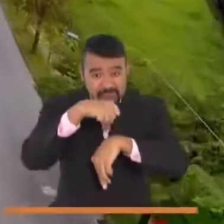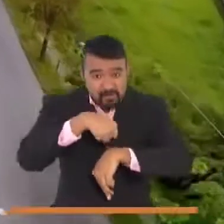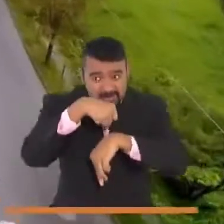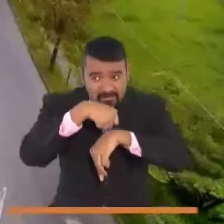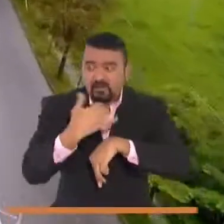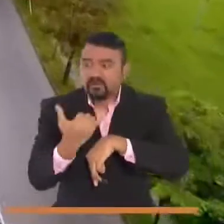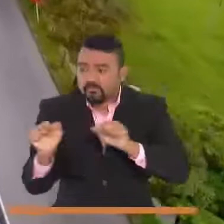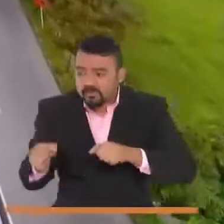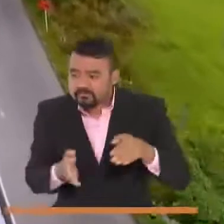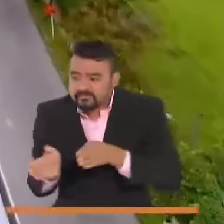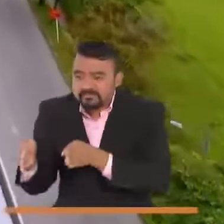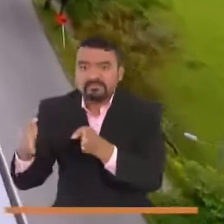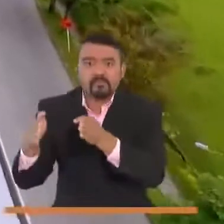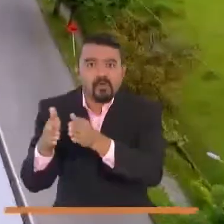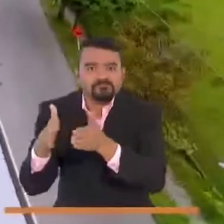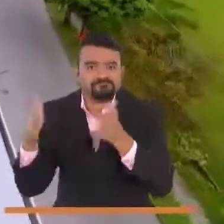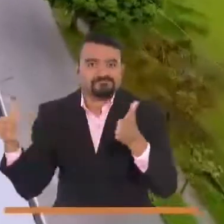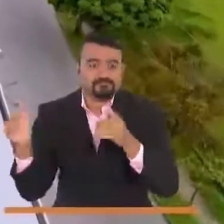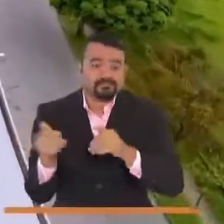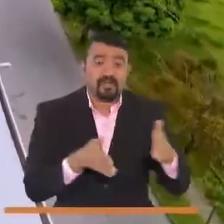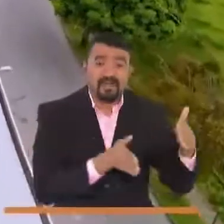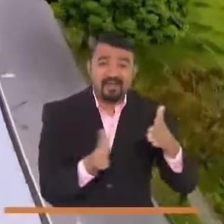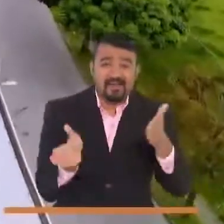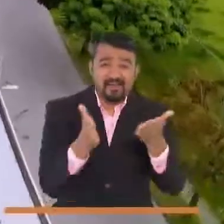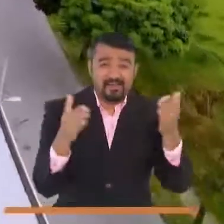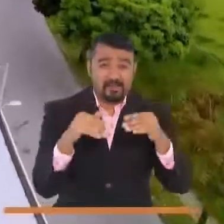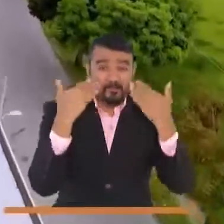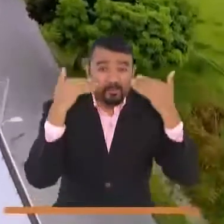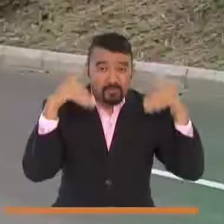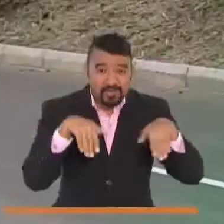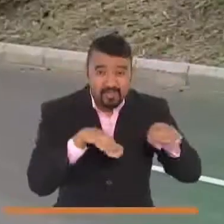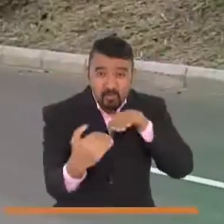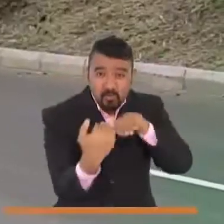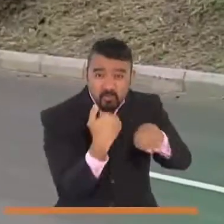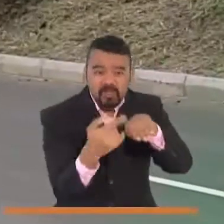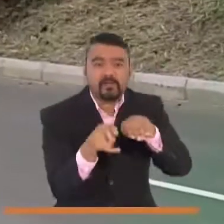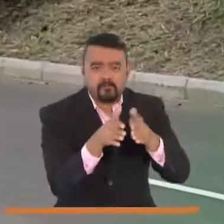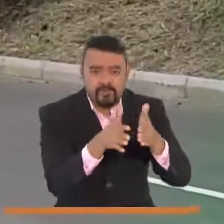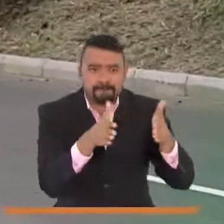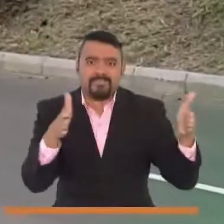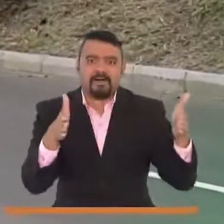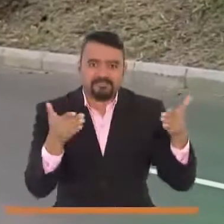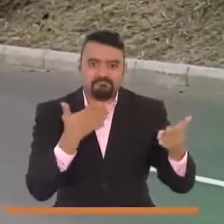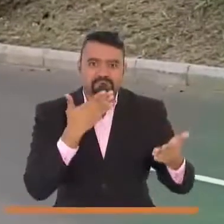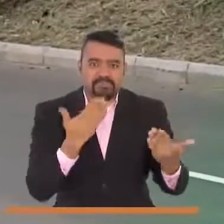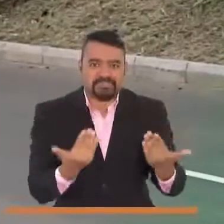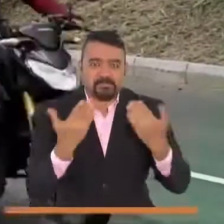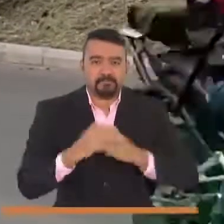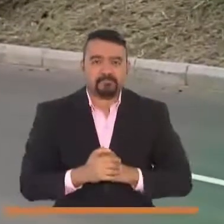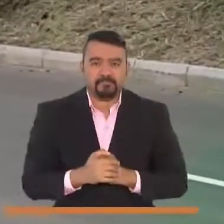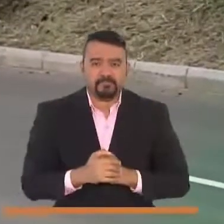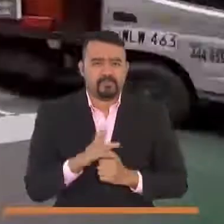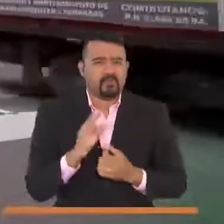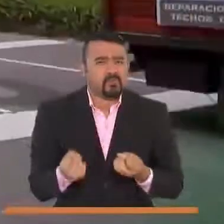del Poblado y demás. Importante contarle a todos los envigadeños, pues, ¿cuál fue el aporte del área metropolitana? Sabemos que fue un